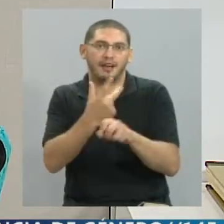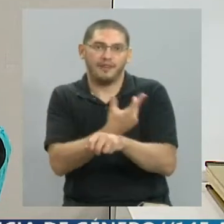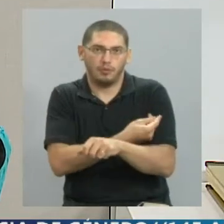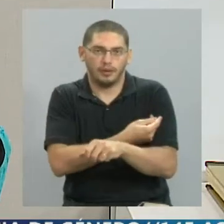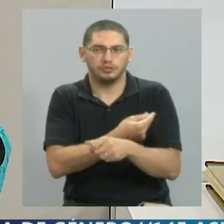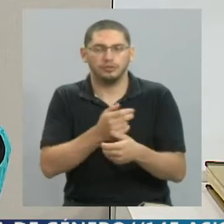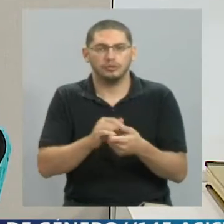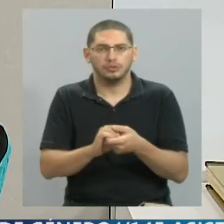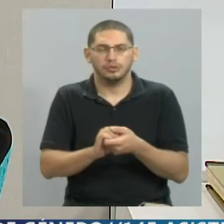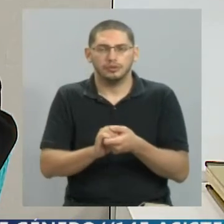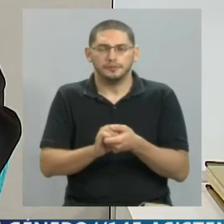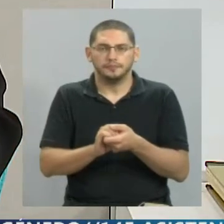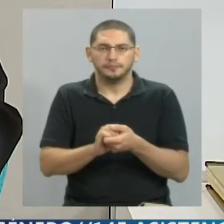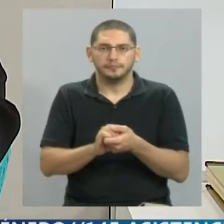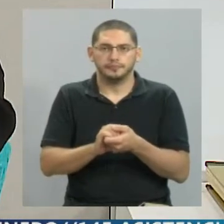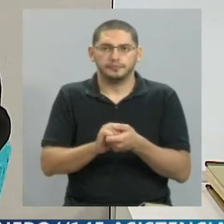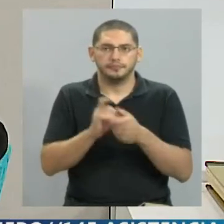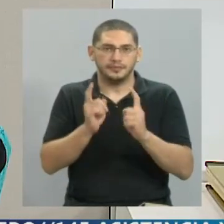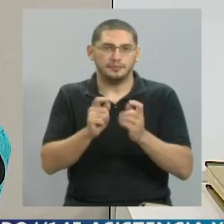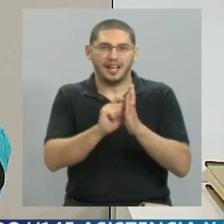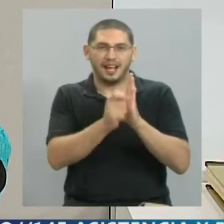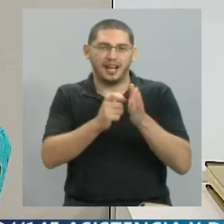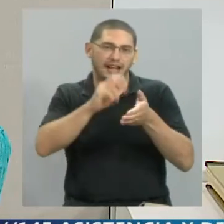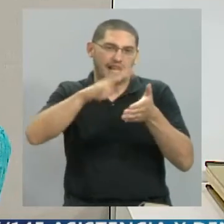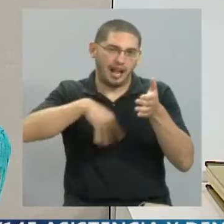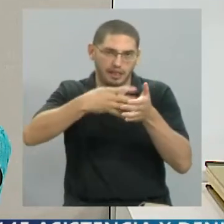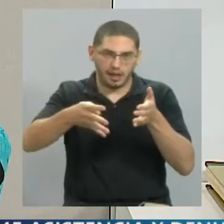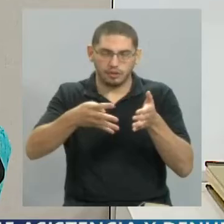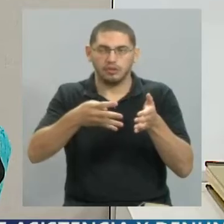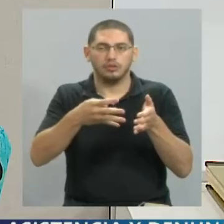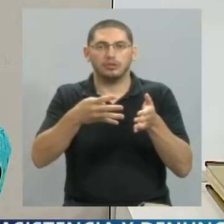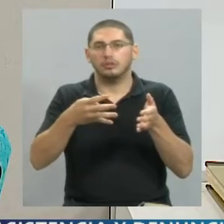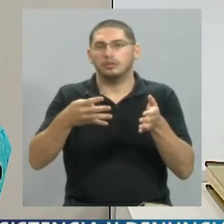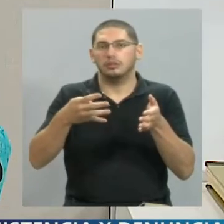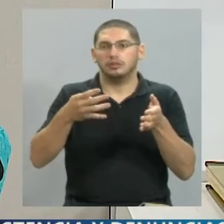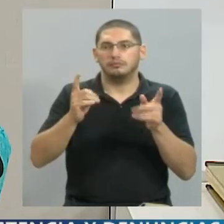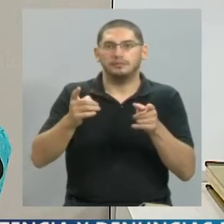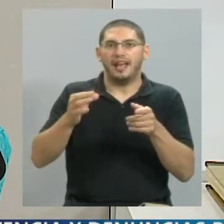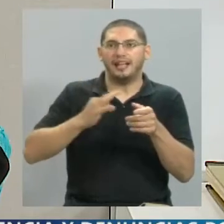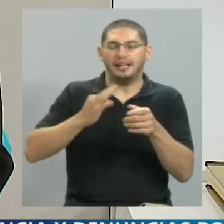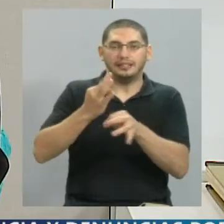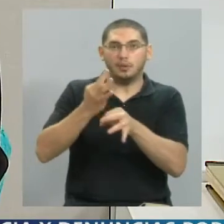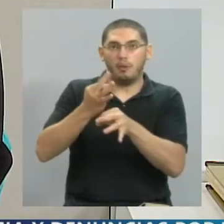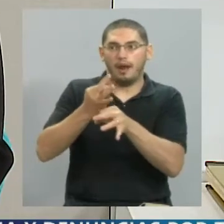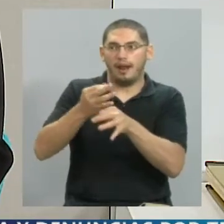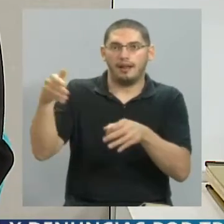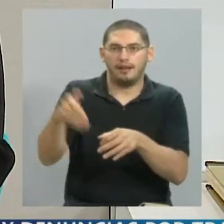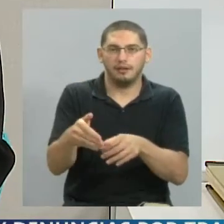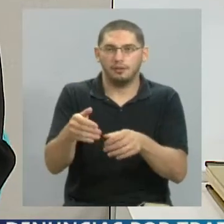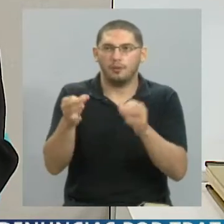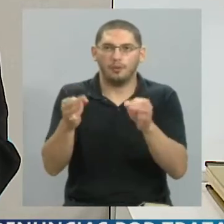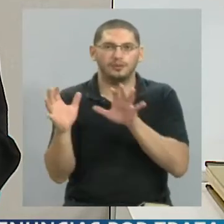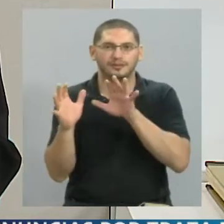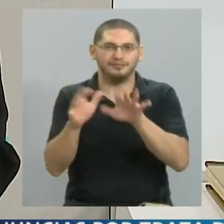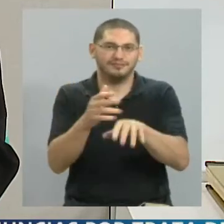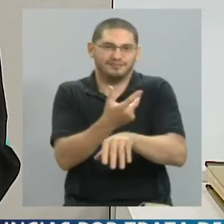dado, por ejemplo, en el calendario que se completa justamente durante la escolaridad. Era un fenómeno también que había que